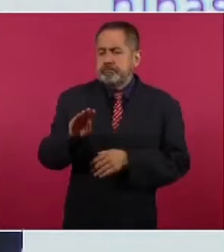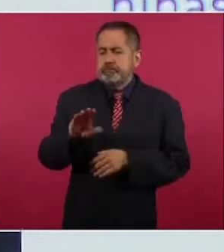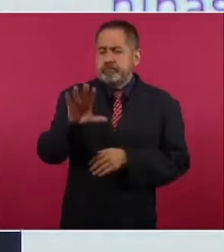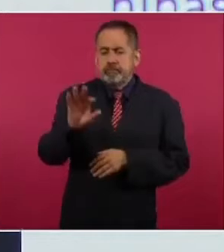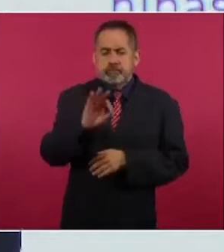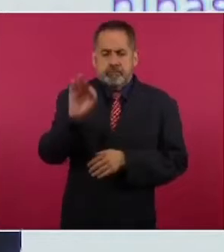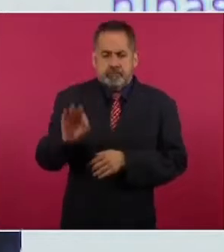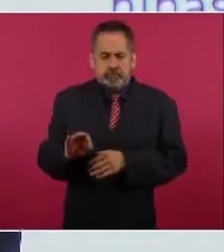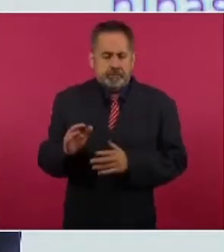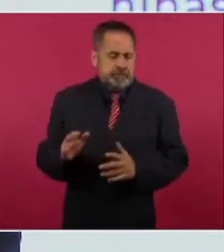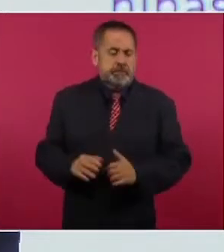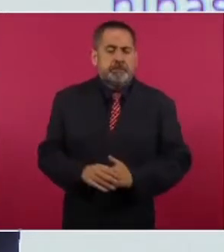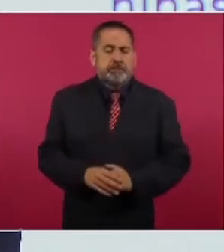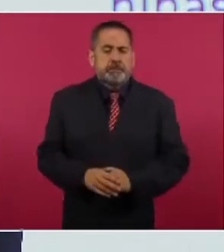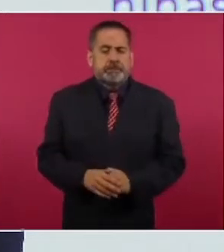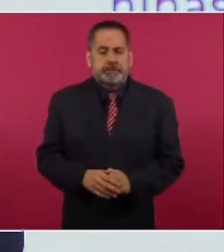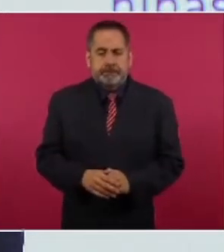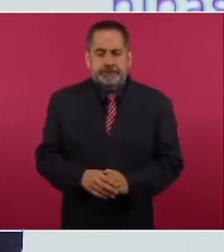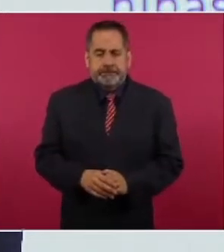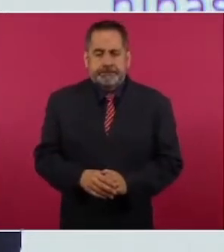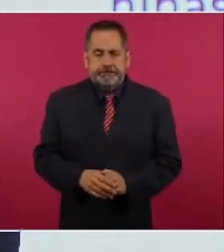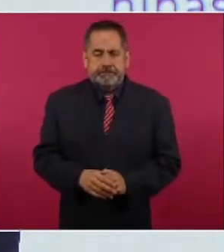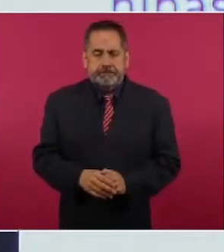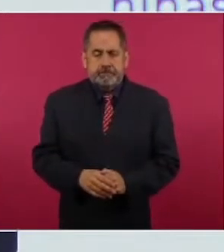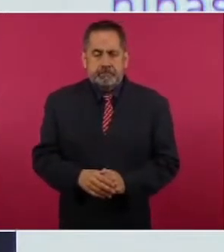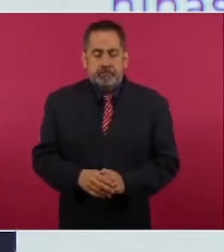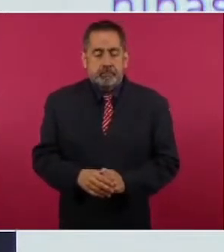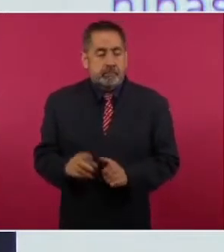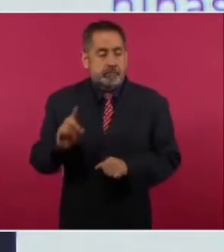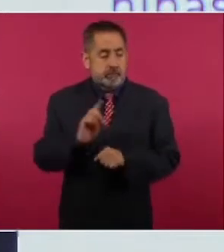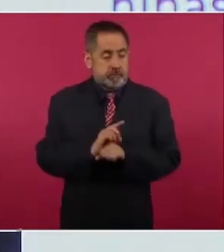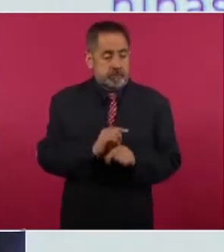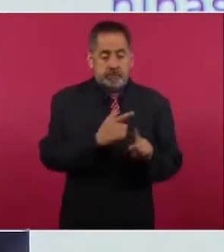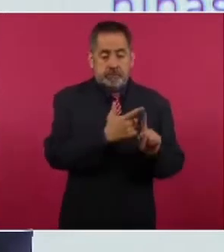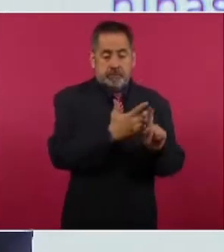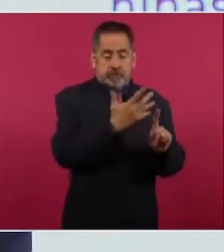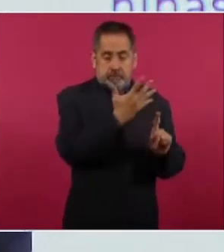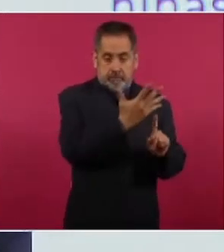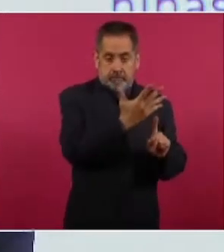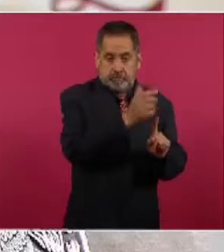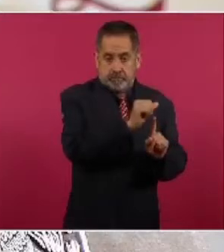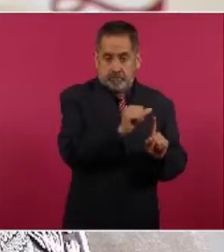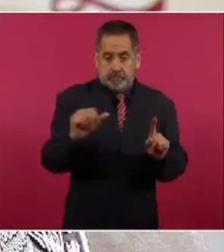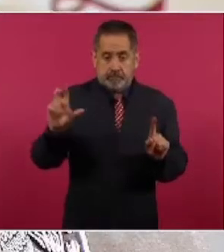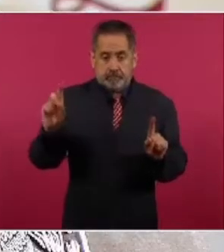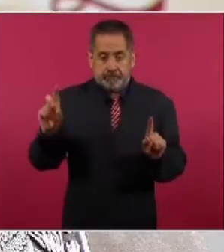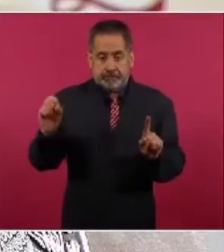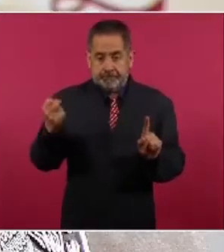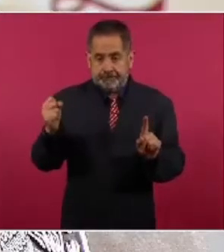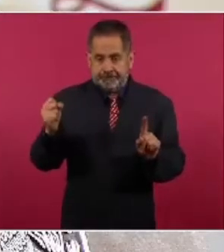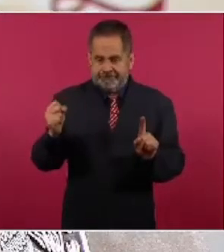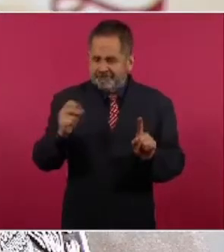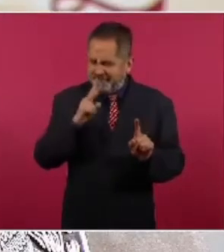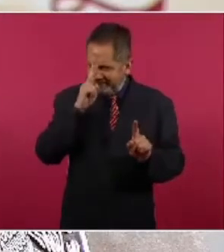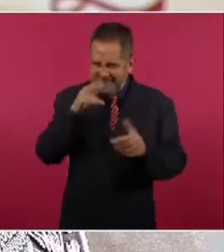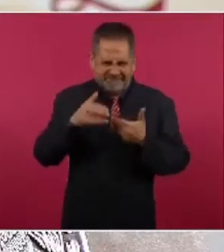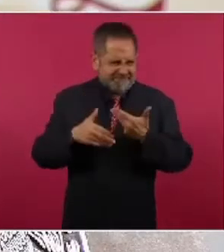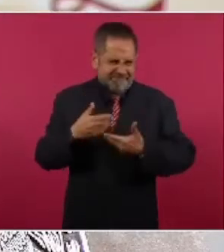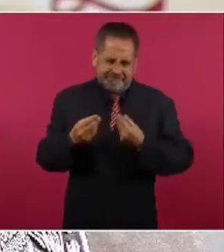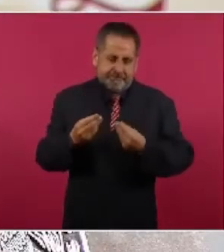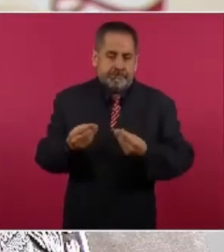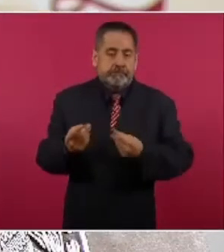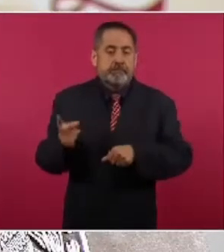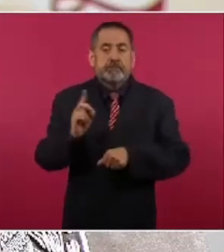manera continua. Entonces, estaremos del 5 al 30 de septiembre con una fase intensiva, posteriormente del 1 de